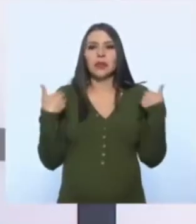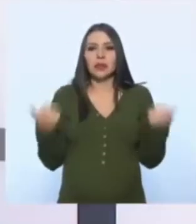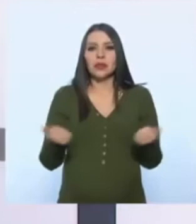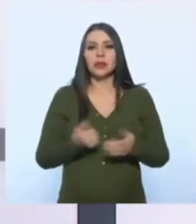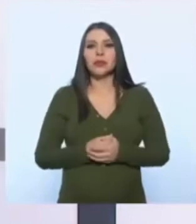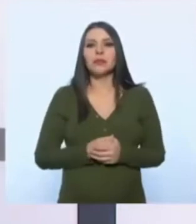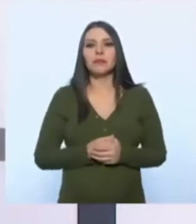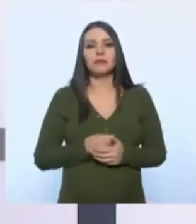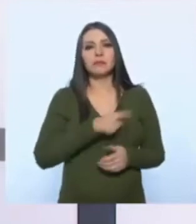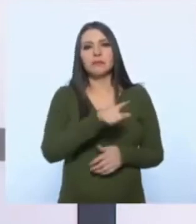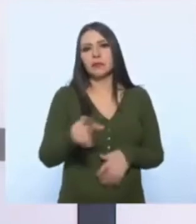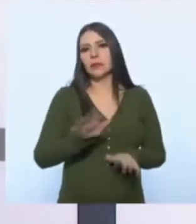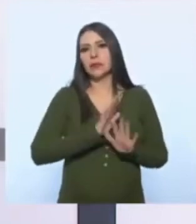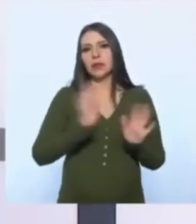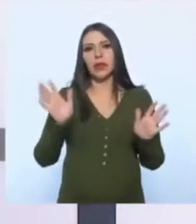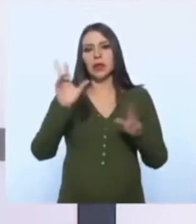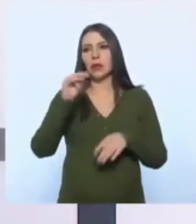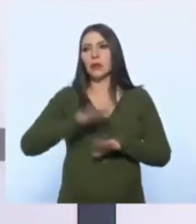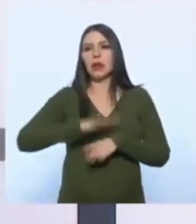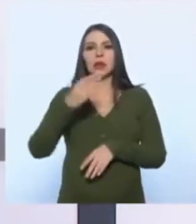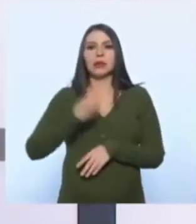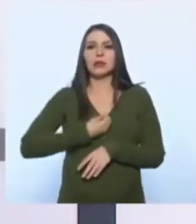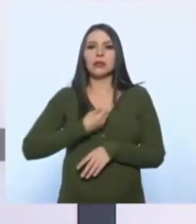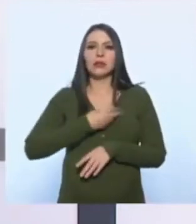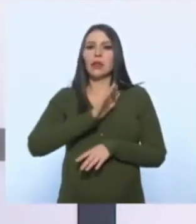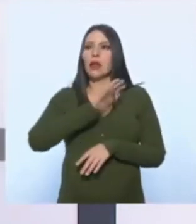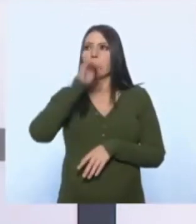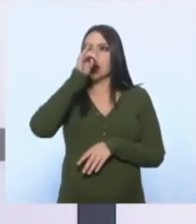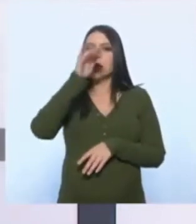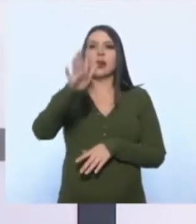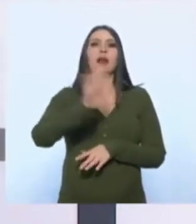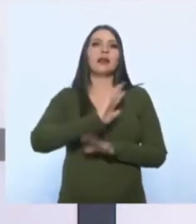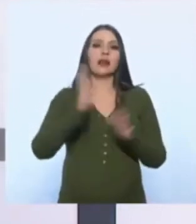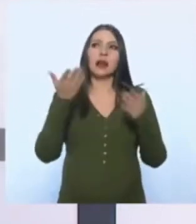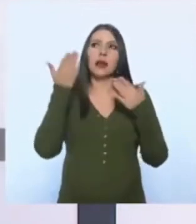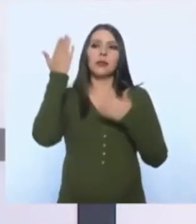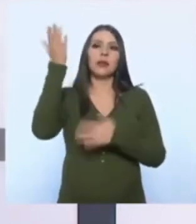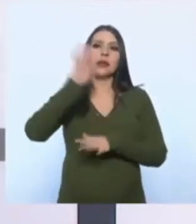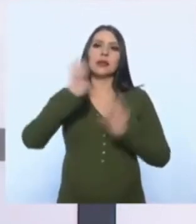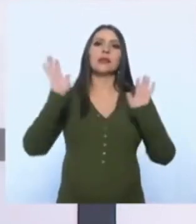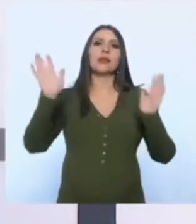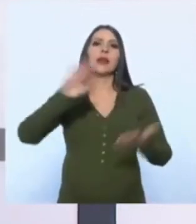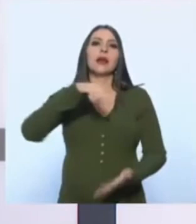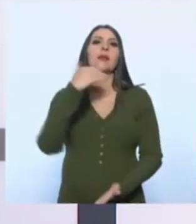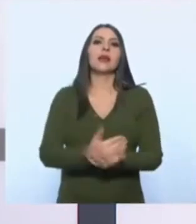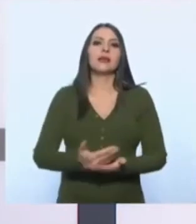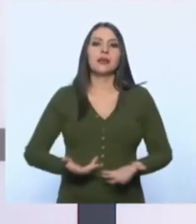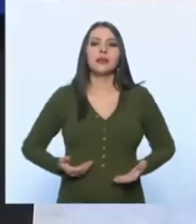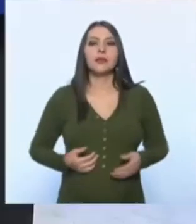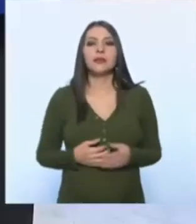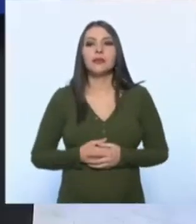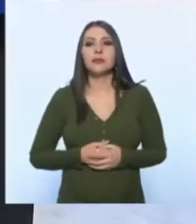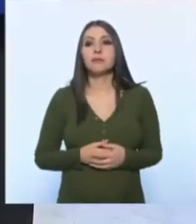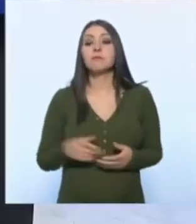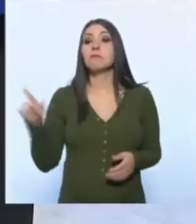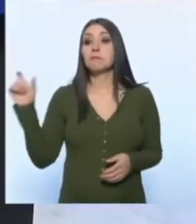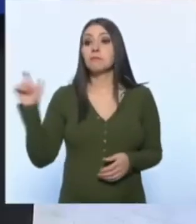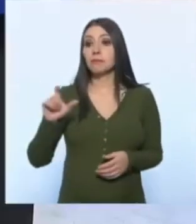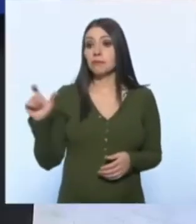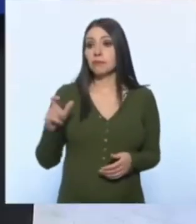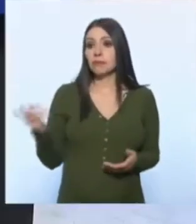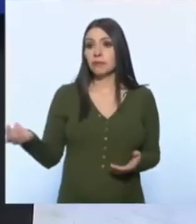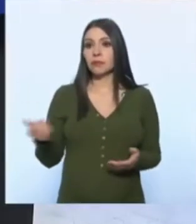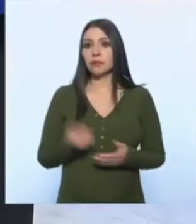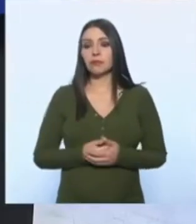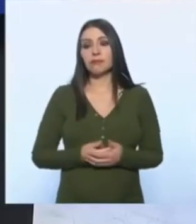excitativa es ya una alzada de voz y de decir ya basta, ¿no? Ajá. ¿Cuándo va a ser eso? Pues debe de ser la próxima